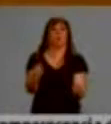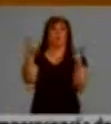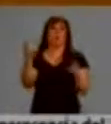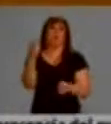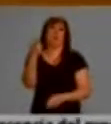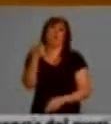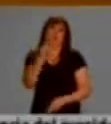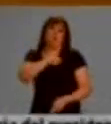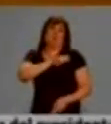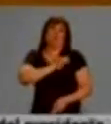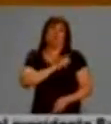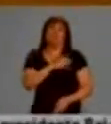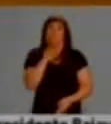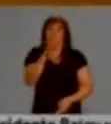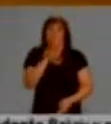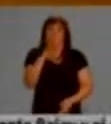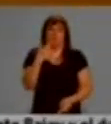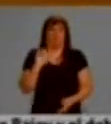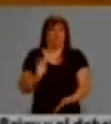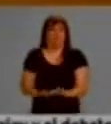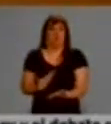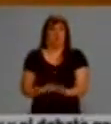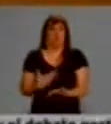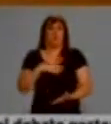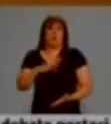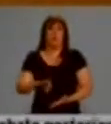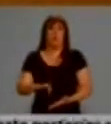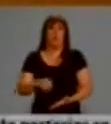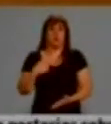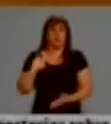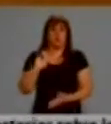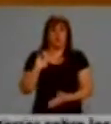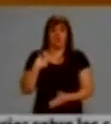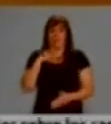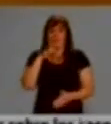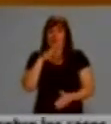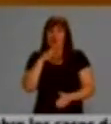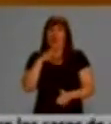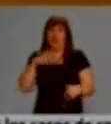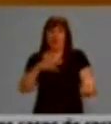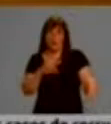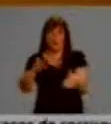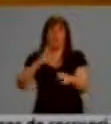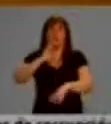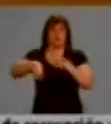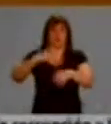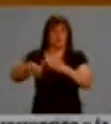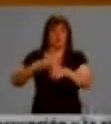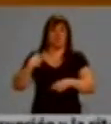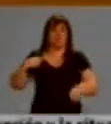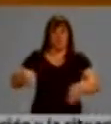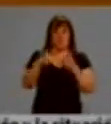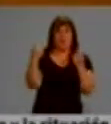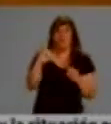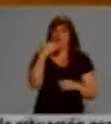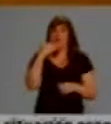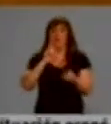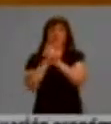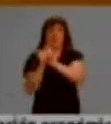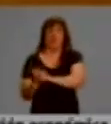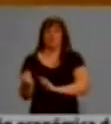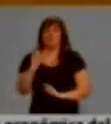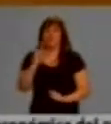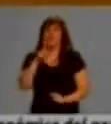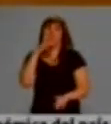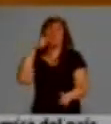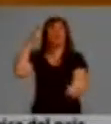En consecuencia, puedo asegurar que no modificaré el rumbo de reformas que hemos programado para salir cuanto antes del estancamiento